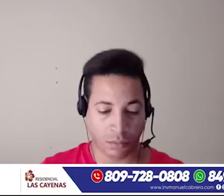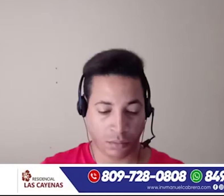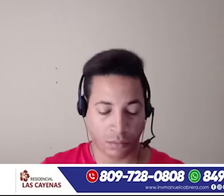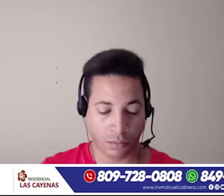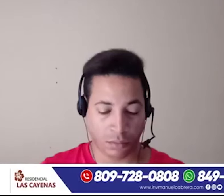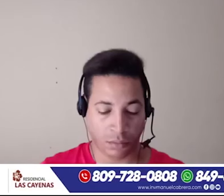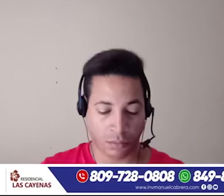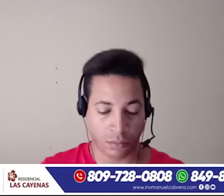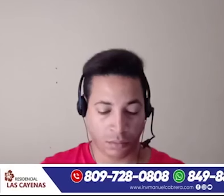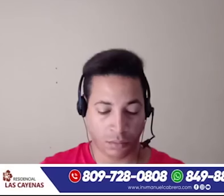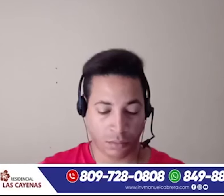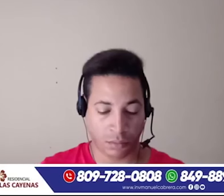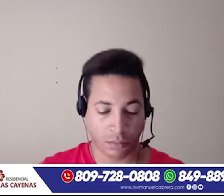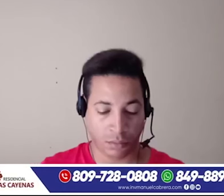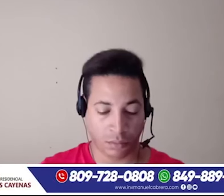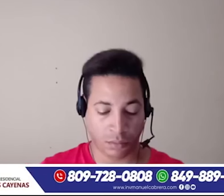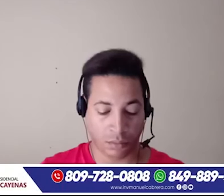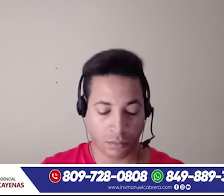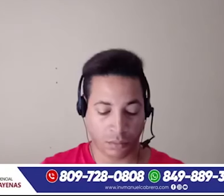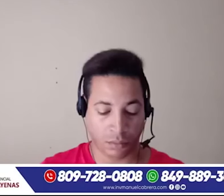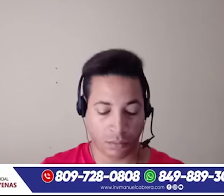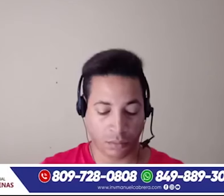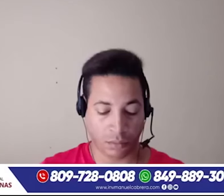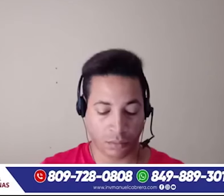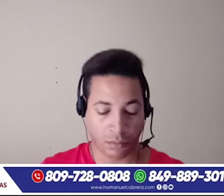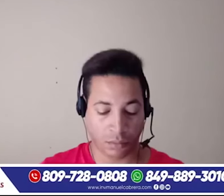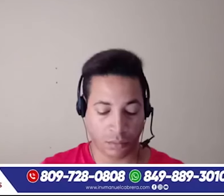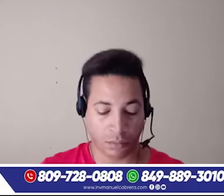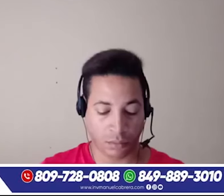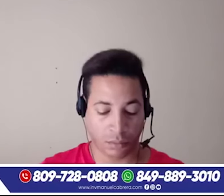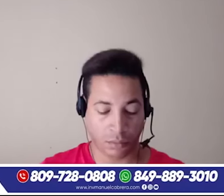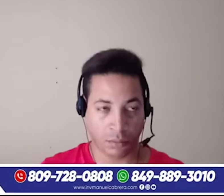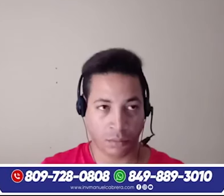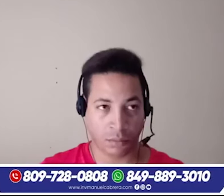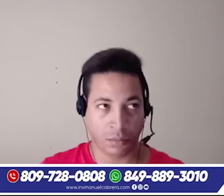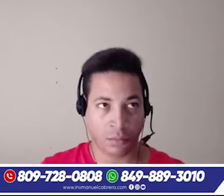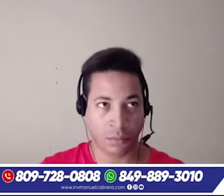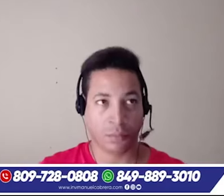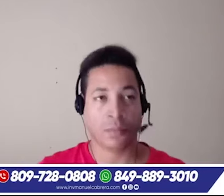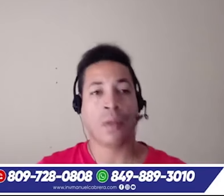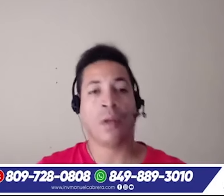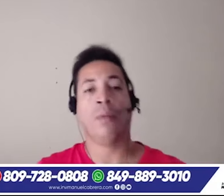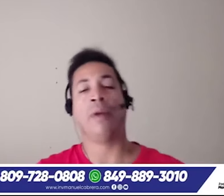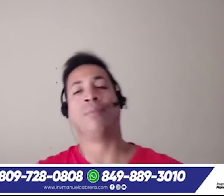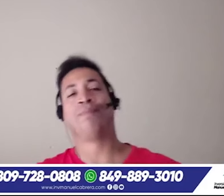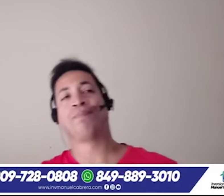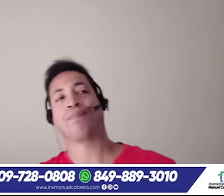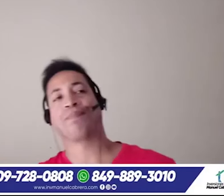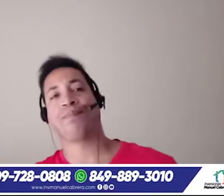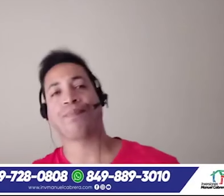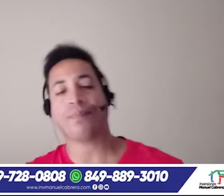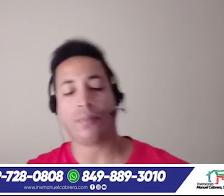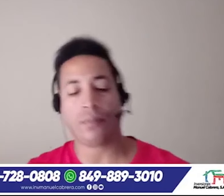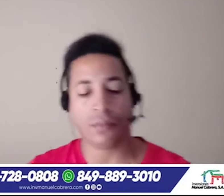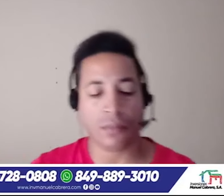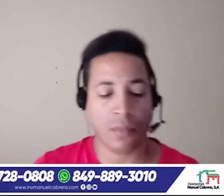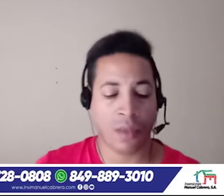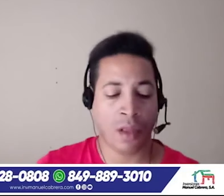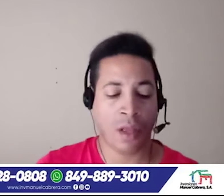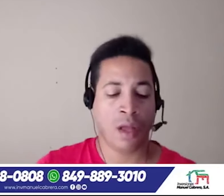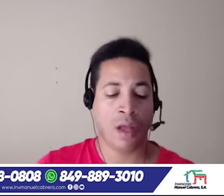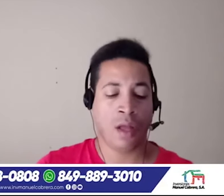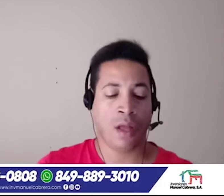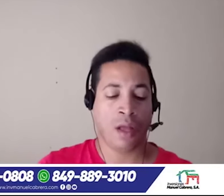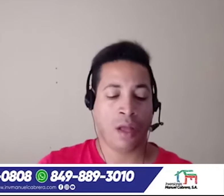país. Los alimentos, las medicinas, los equipos e implementos bueno, de limpieza, de manera que